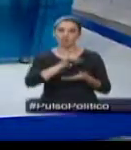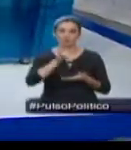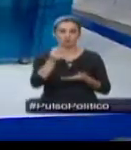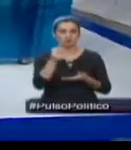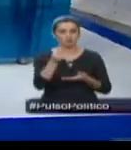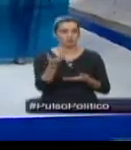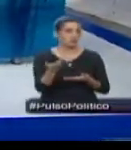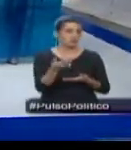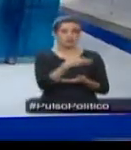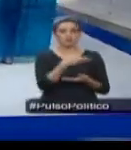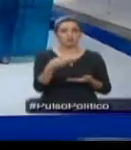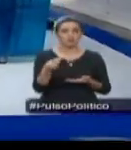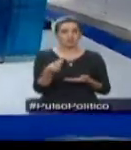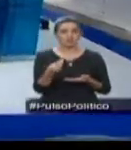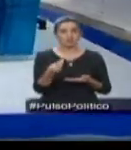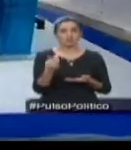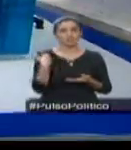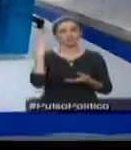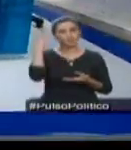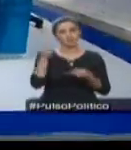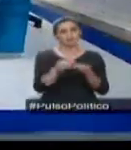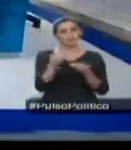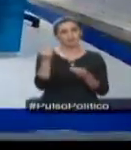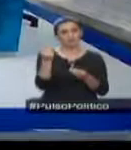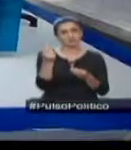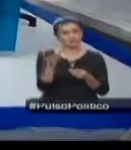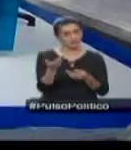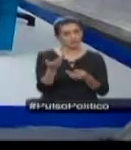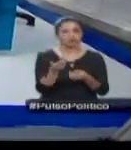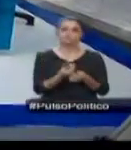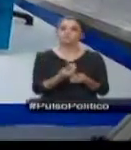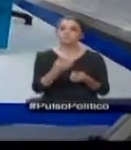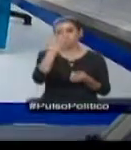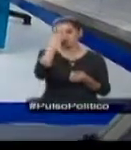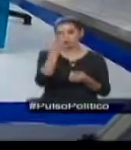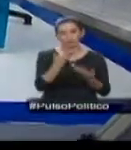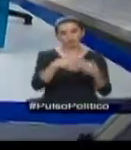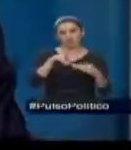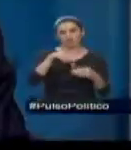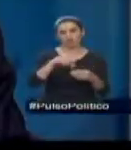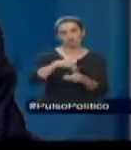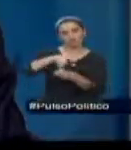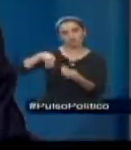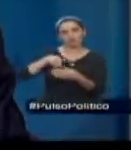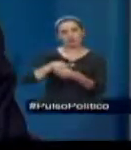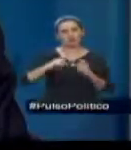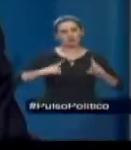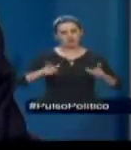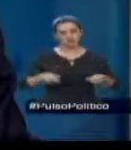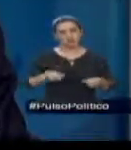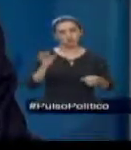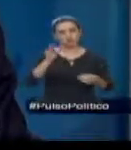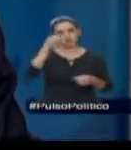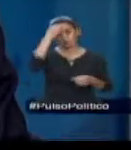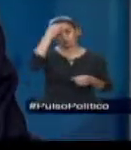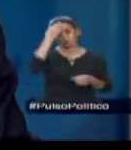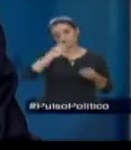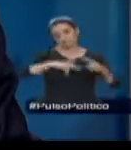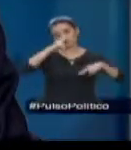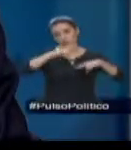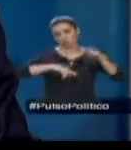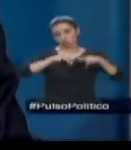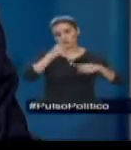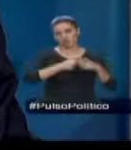competencias podría tener más disponibilidad en cuanto a liquidez y recursos económicos para en obra social o en proyecto de infraestructura